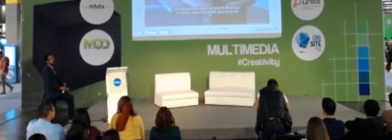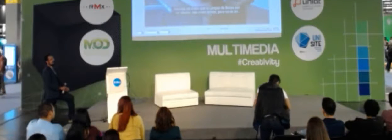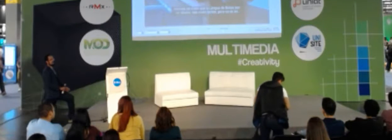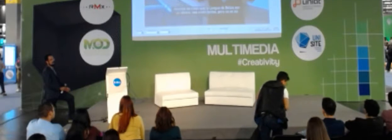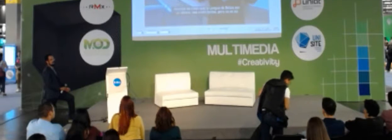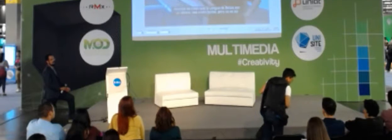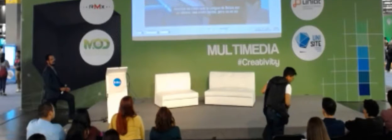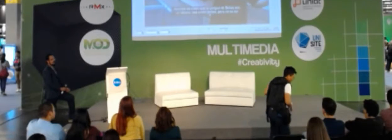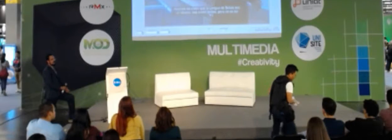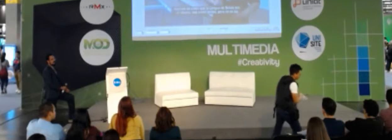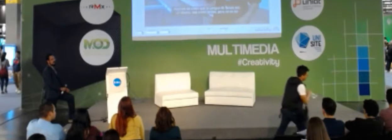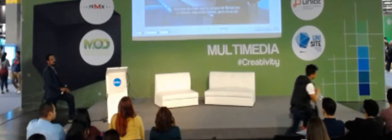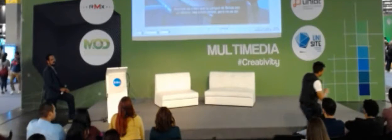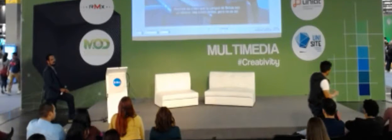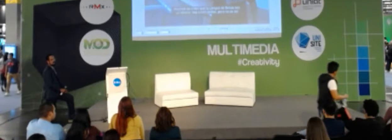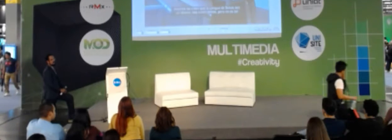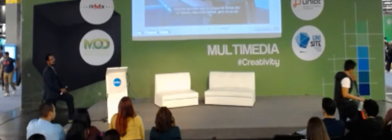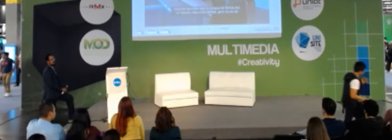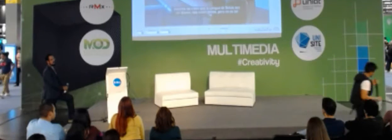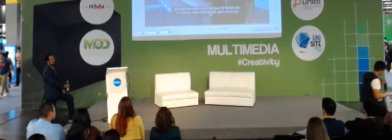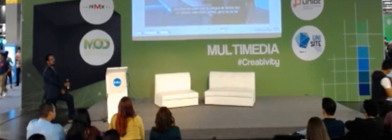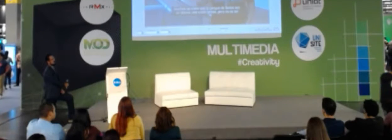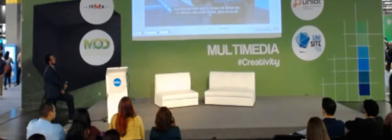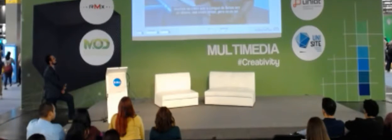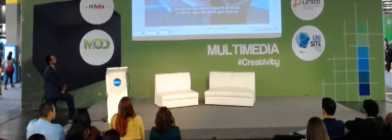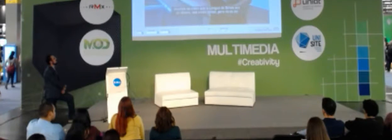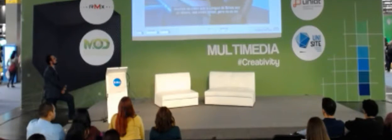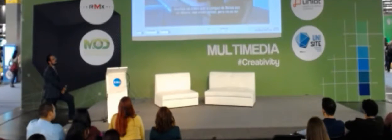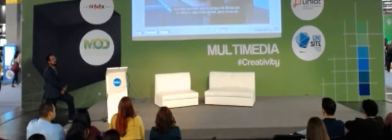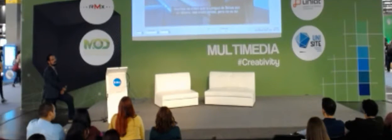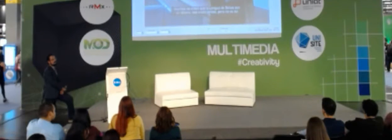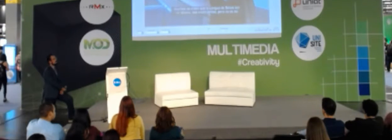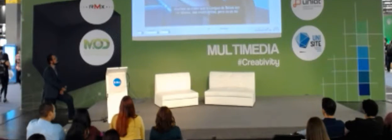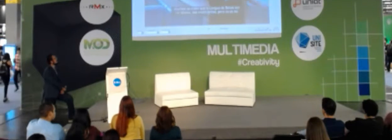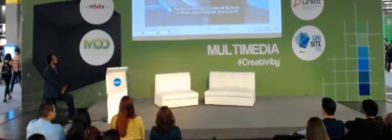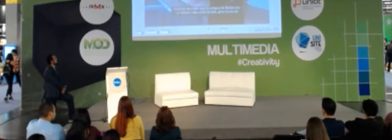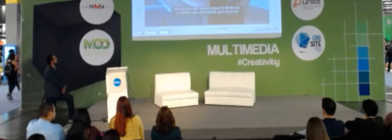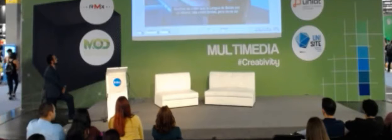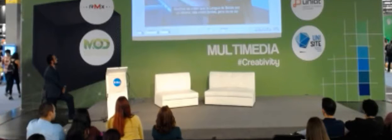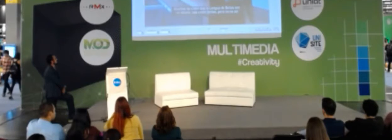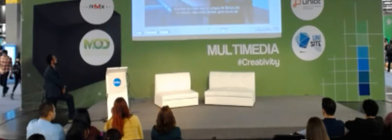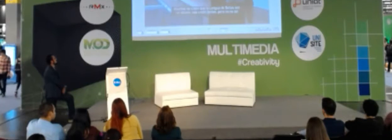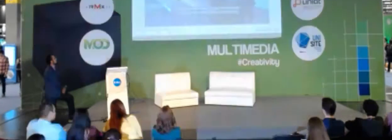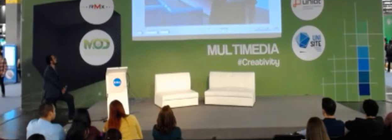Muchos no creen que la lengua de señas sea un idioma. Nos creen tontos, pero no es así.